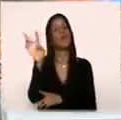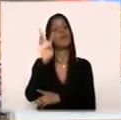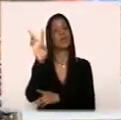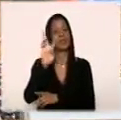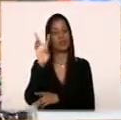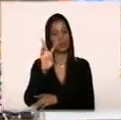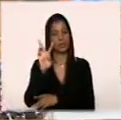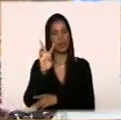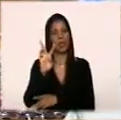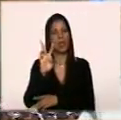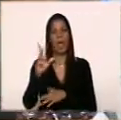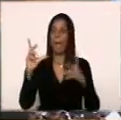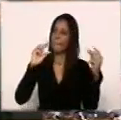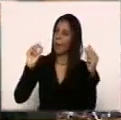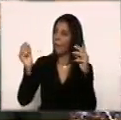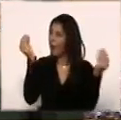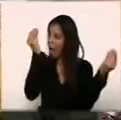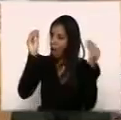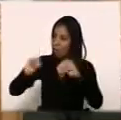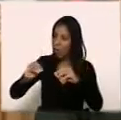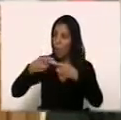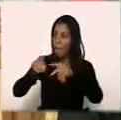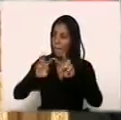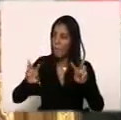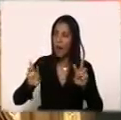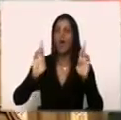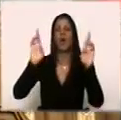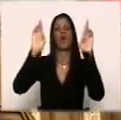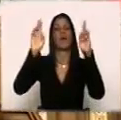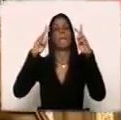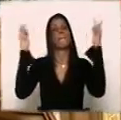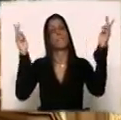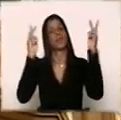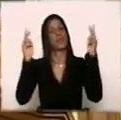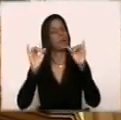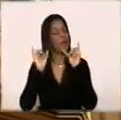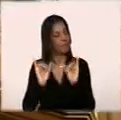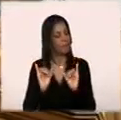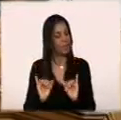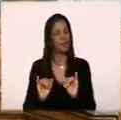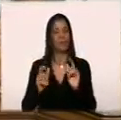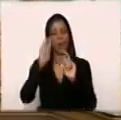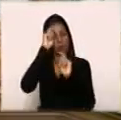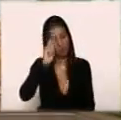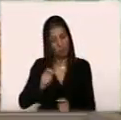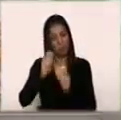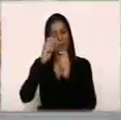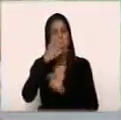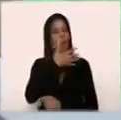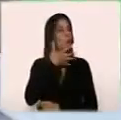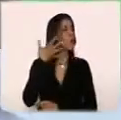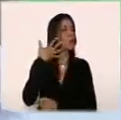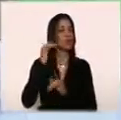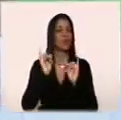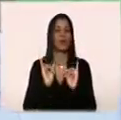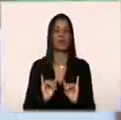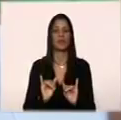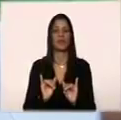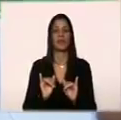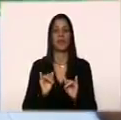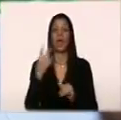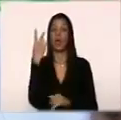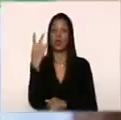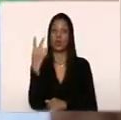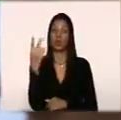venezolanas se decida como lo hemos decidido victoriosamente, dignamente y orgullosamente en estas